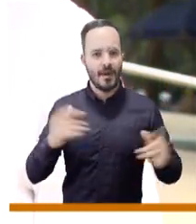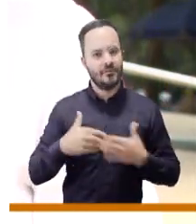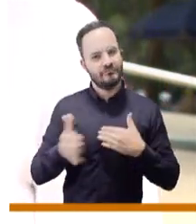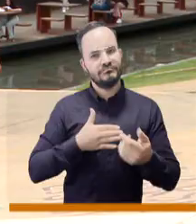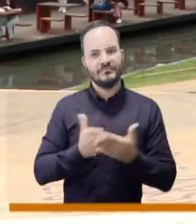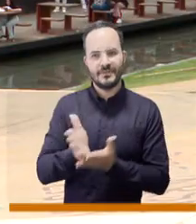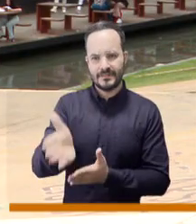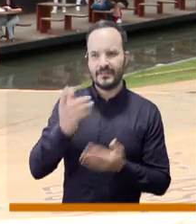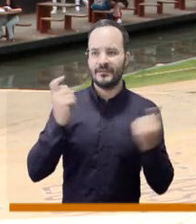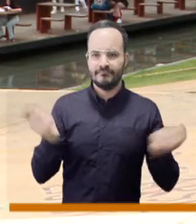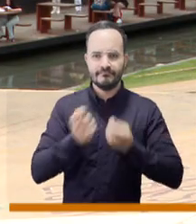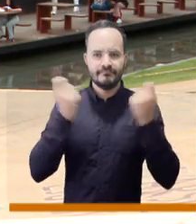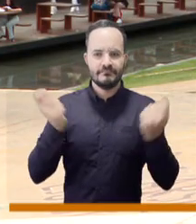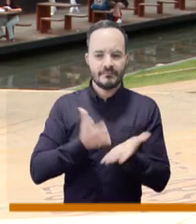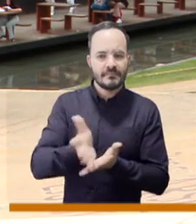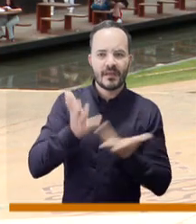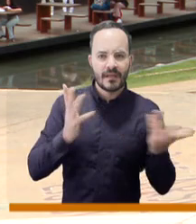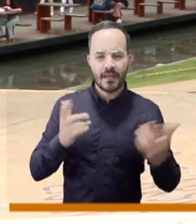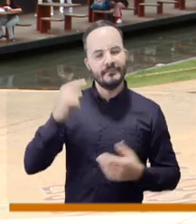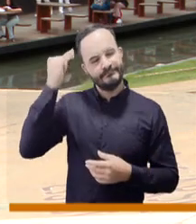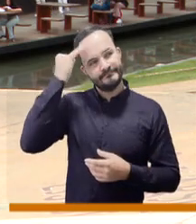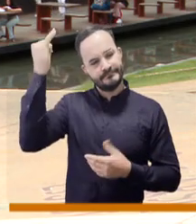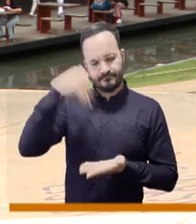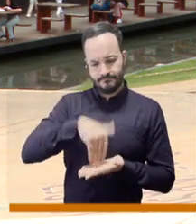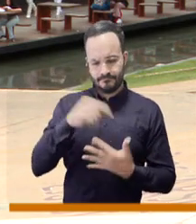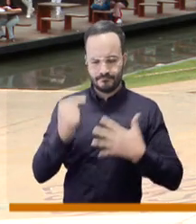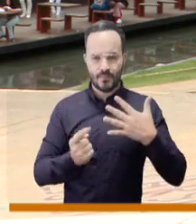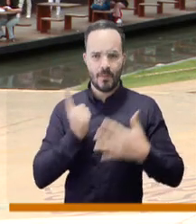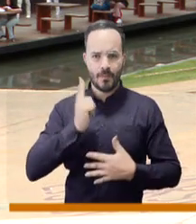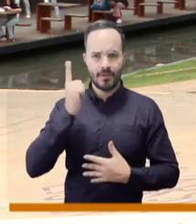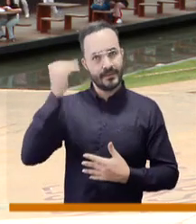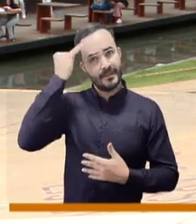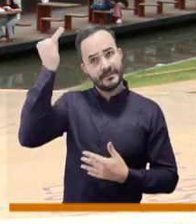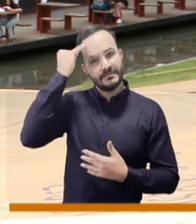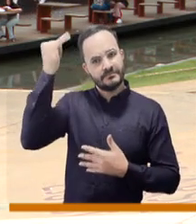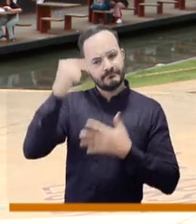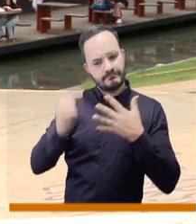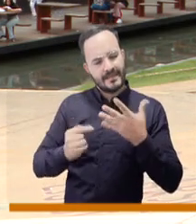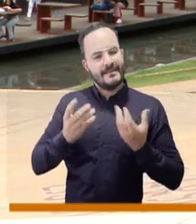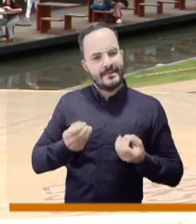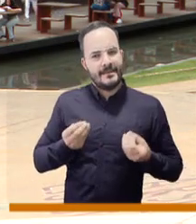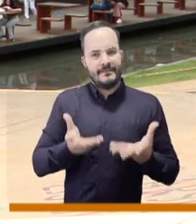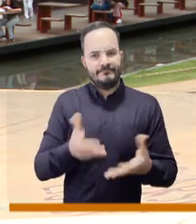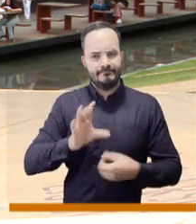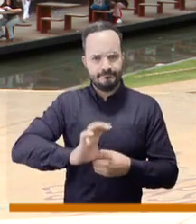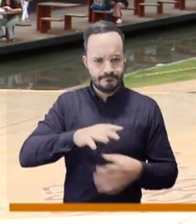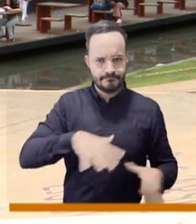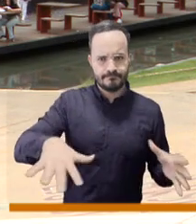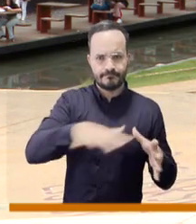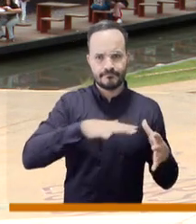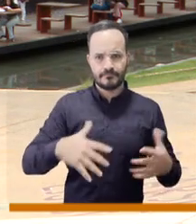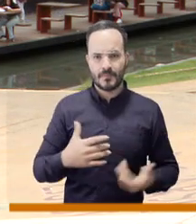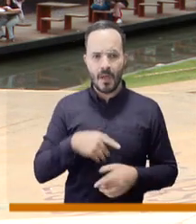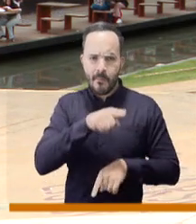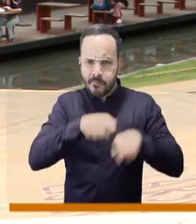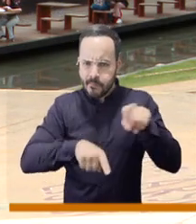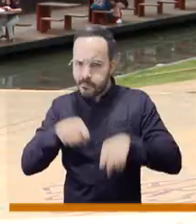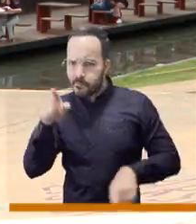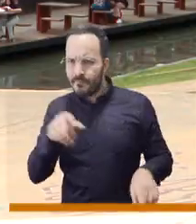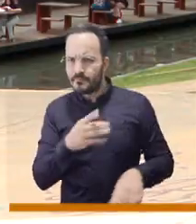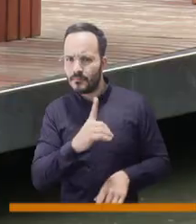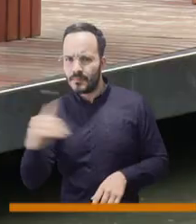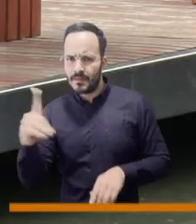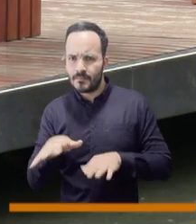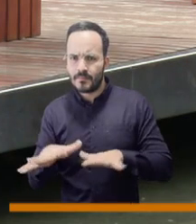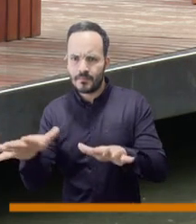en campaña. Y nuestra campaña es por las ideas políticas que en esta ciudad hoy le pugnamos a las ideas de derecha, hoy le